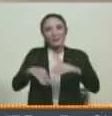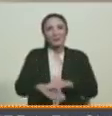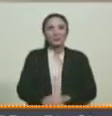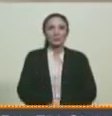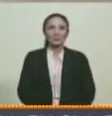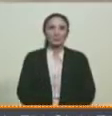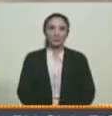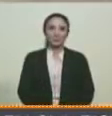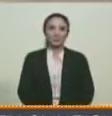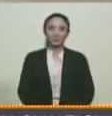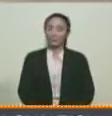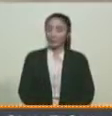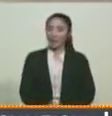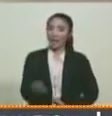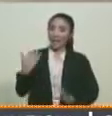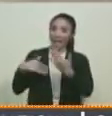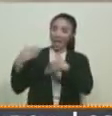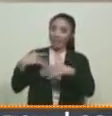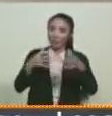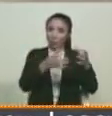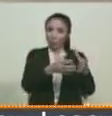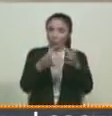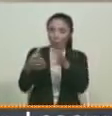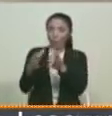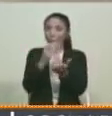con el MIR y el PCB que estaban en armas.